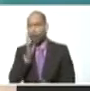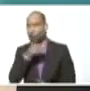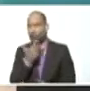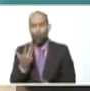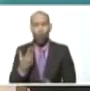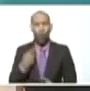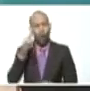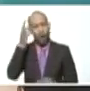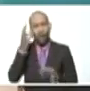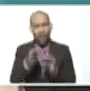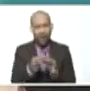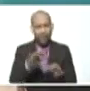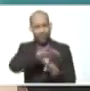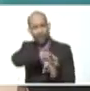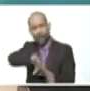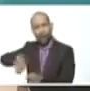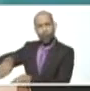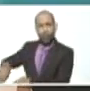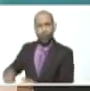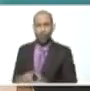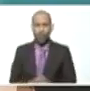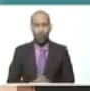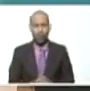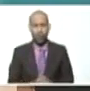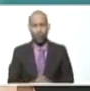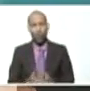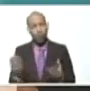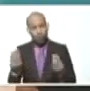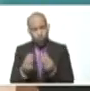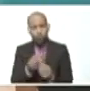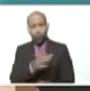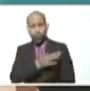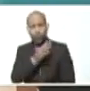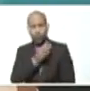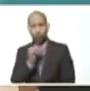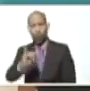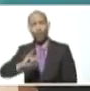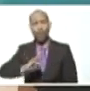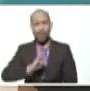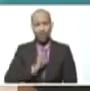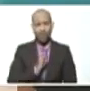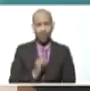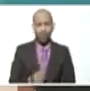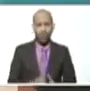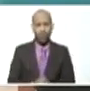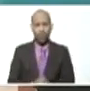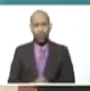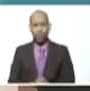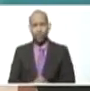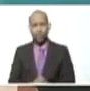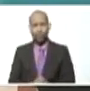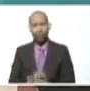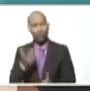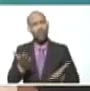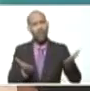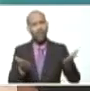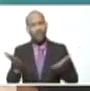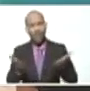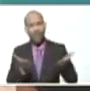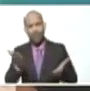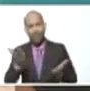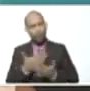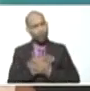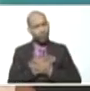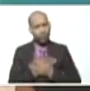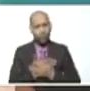desesperanzados, excluidos, con quienes el Señor se identificó y a cuyo servicio estuvo